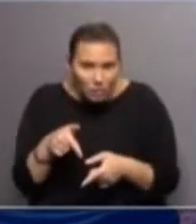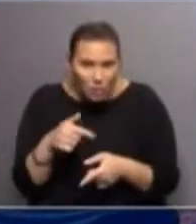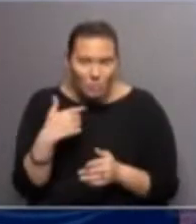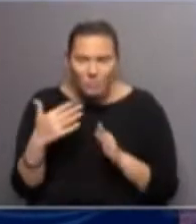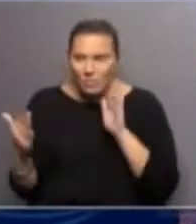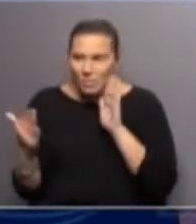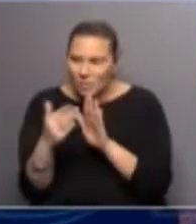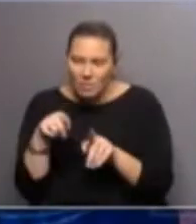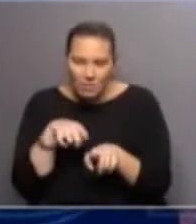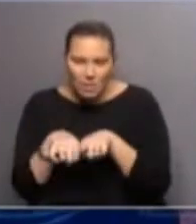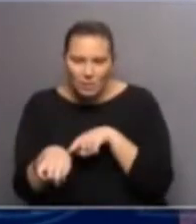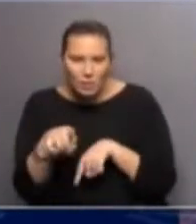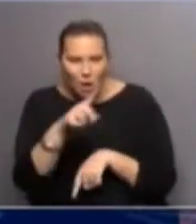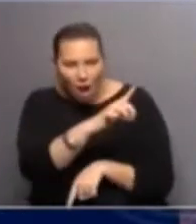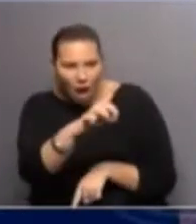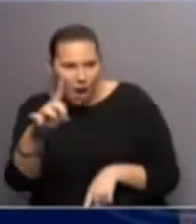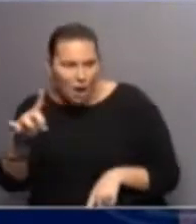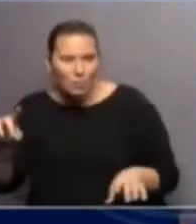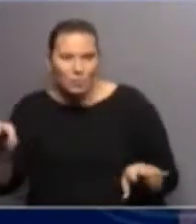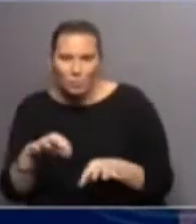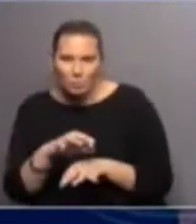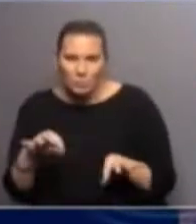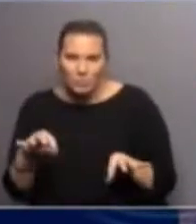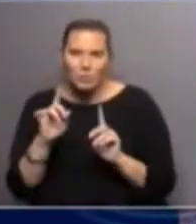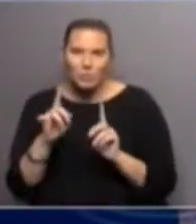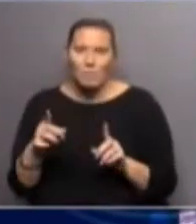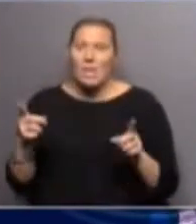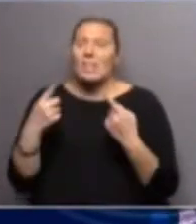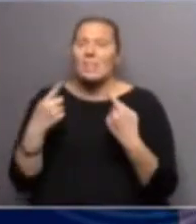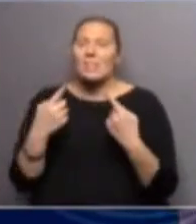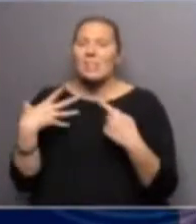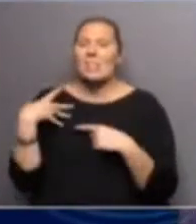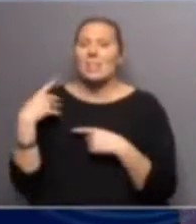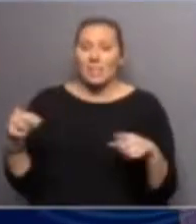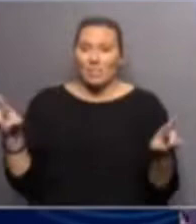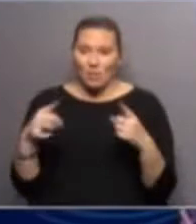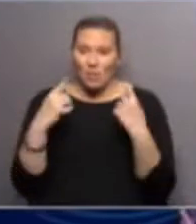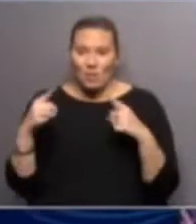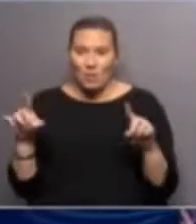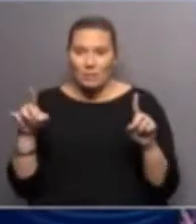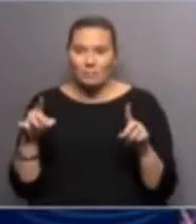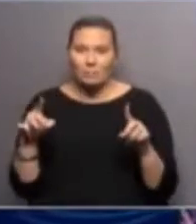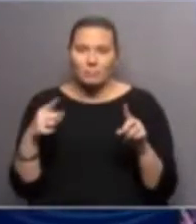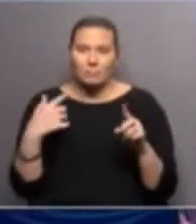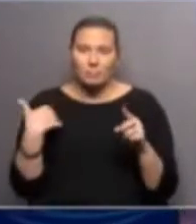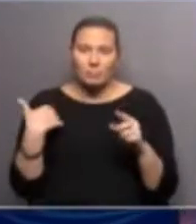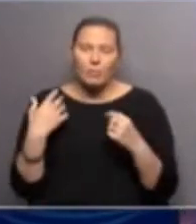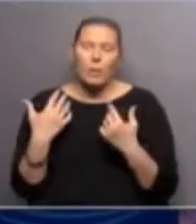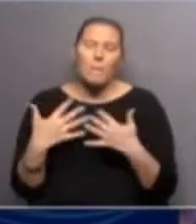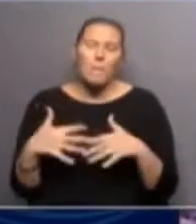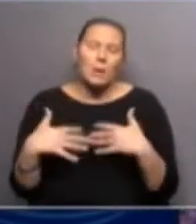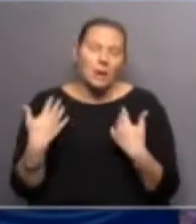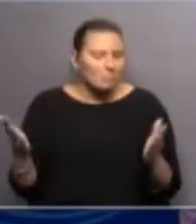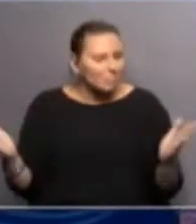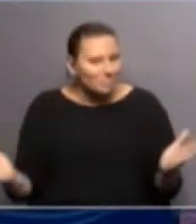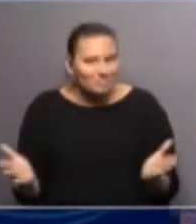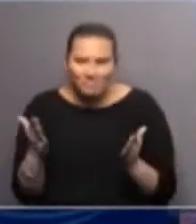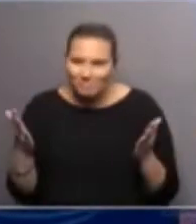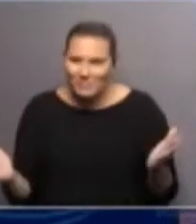cara a cara, cada uno de los músicos aparte, y bueno, Bruno también, como decía Bruno Yenta, en la dirección, nos dieron súper para